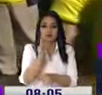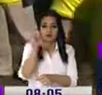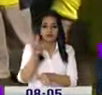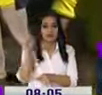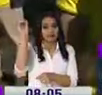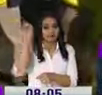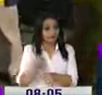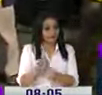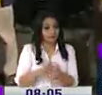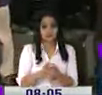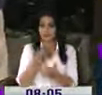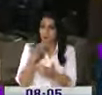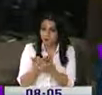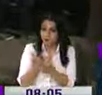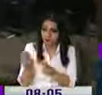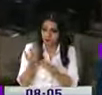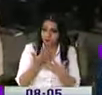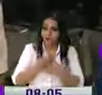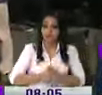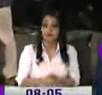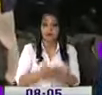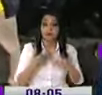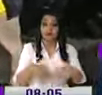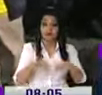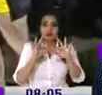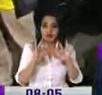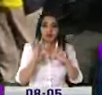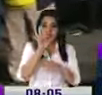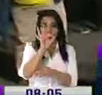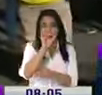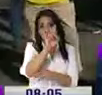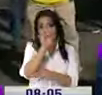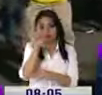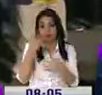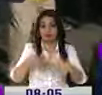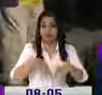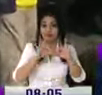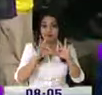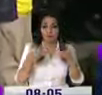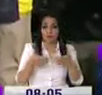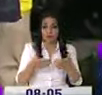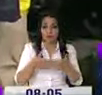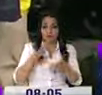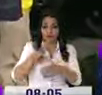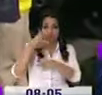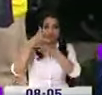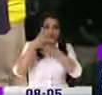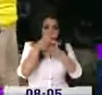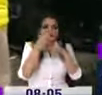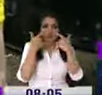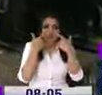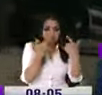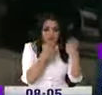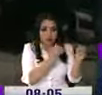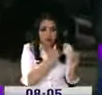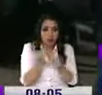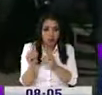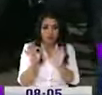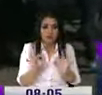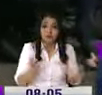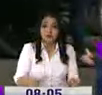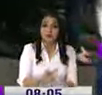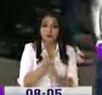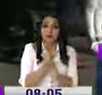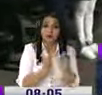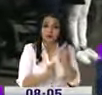Ahí escuchamos entonces, también están listos desde el ECU 911 para garantizar el orden, la seguridad también